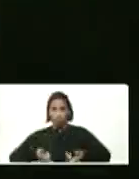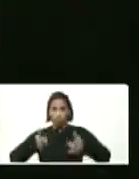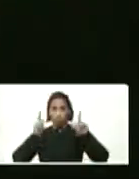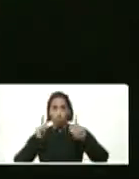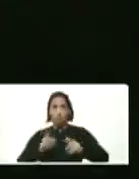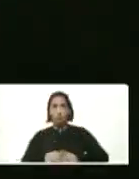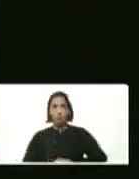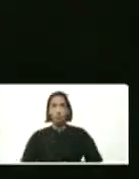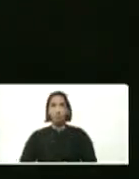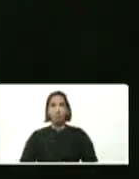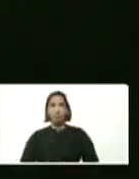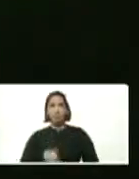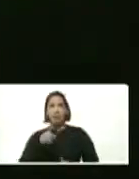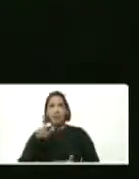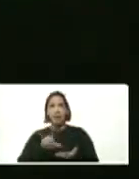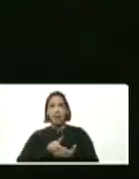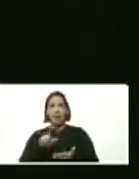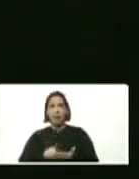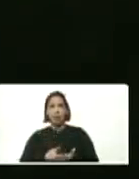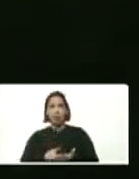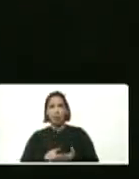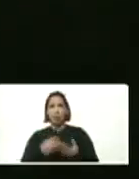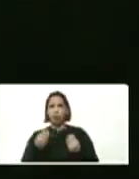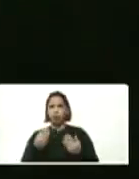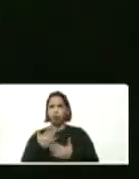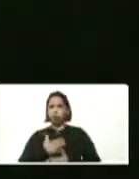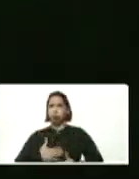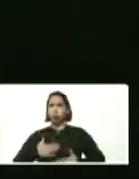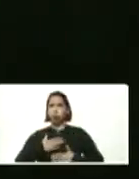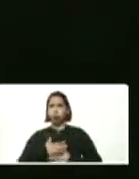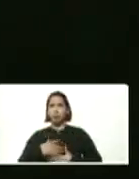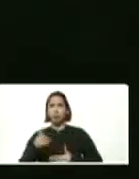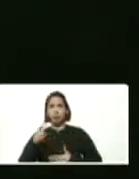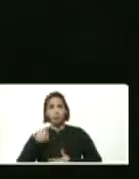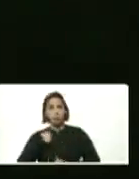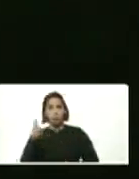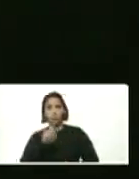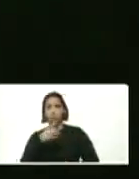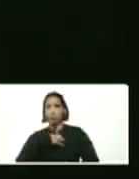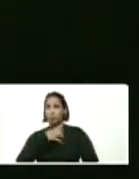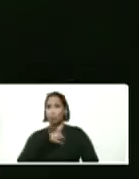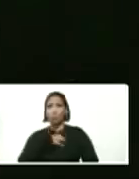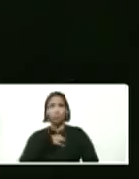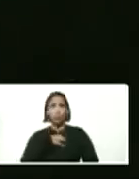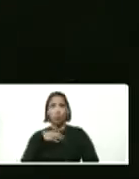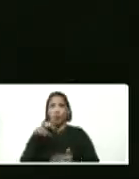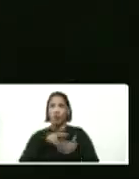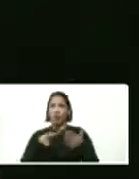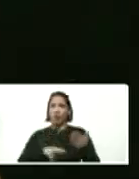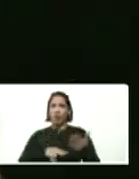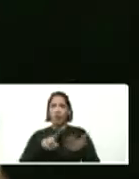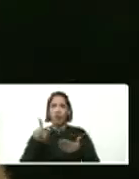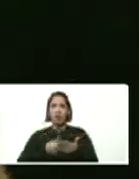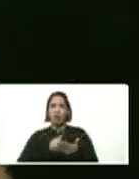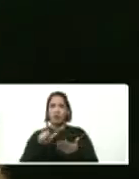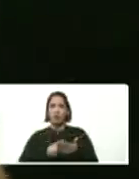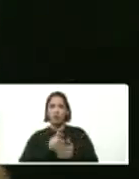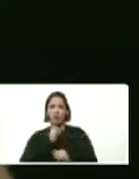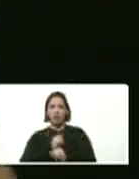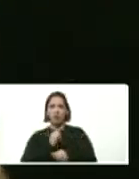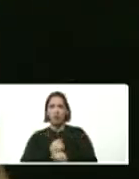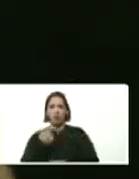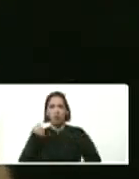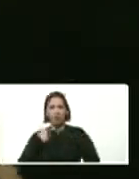bueno, este libro además es muy sabroso, yo no puedo leer libros en internet casi. Tengo